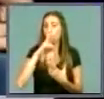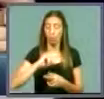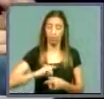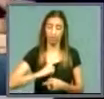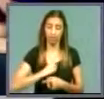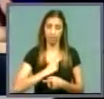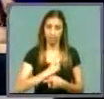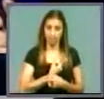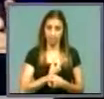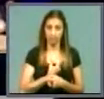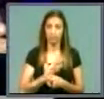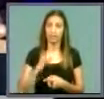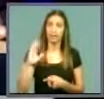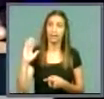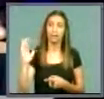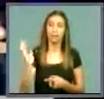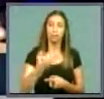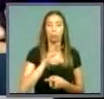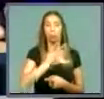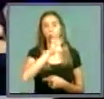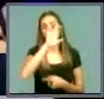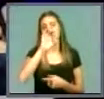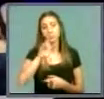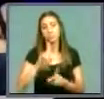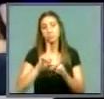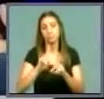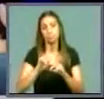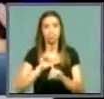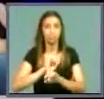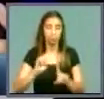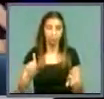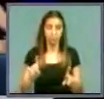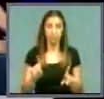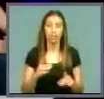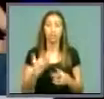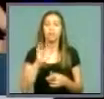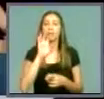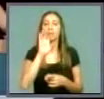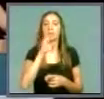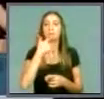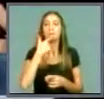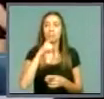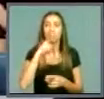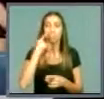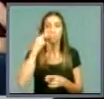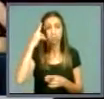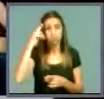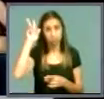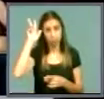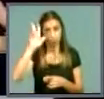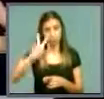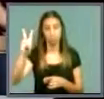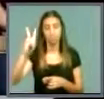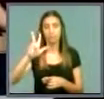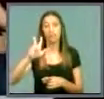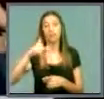mujeres. No se da en todas las provincias ni en el país todo, pero bueno, en San Luis siempre, desde el 83 a la fecha, la